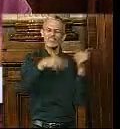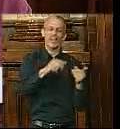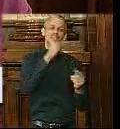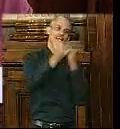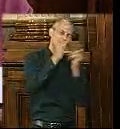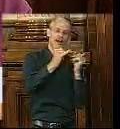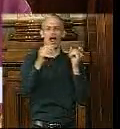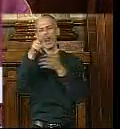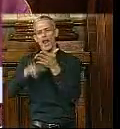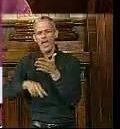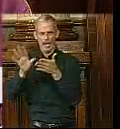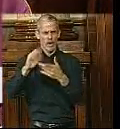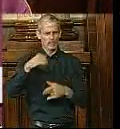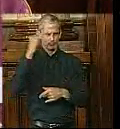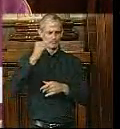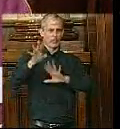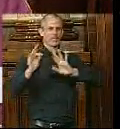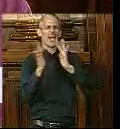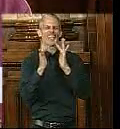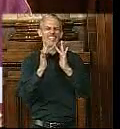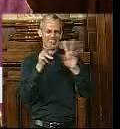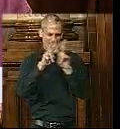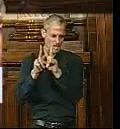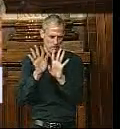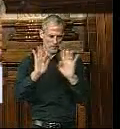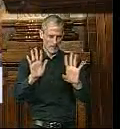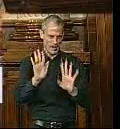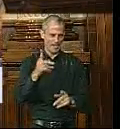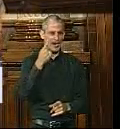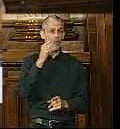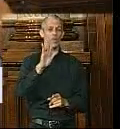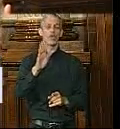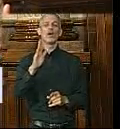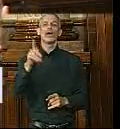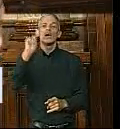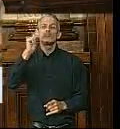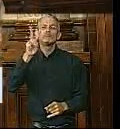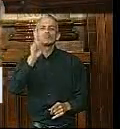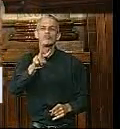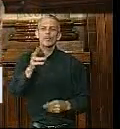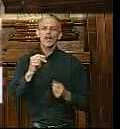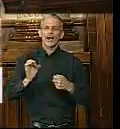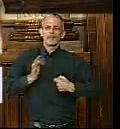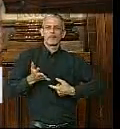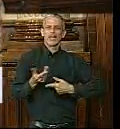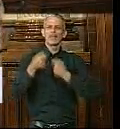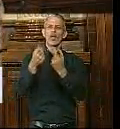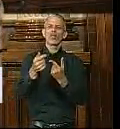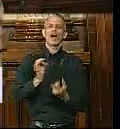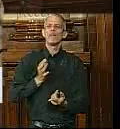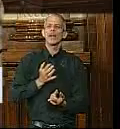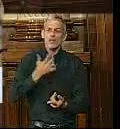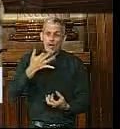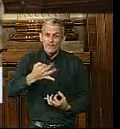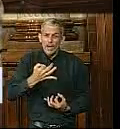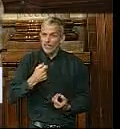y leer. Ahora hablamos de la página web, pero quiero saber quiénes vieron, quiénes reconocieron. De verdad quiero